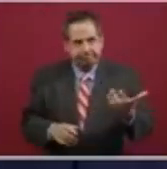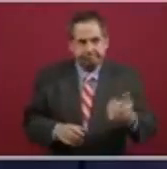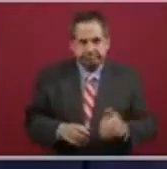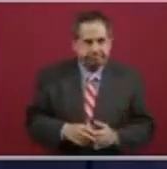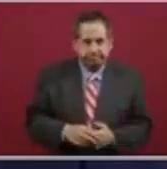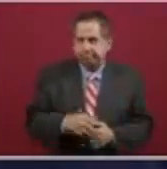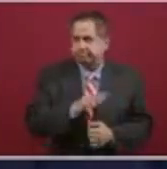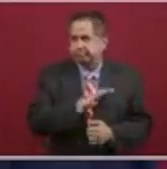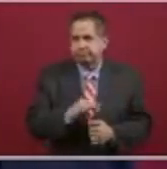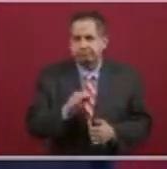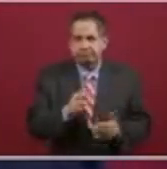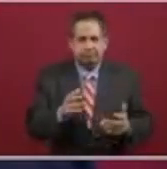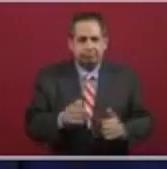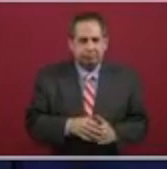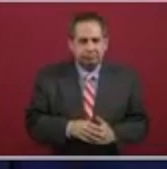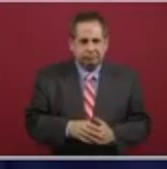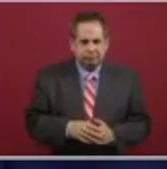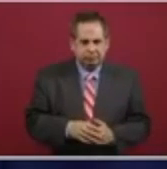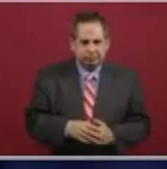alrededor